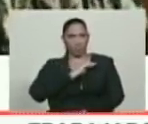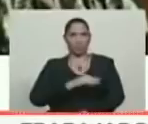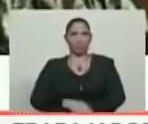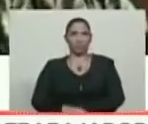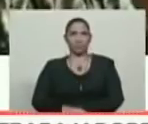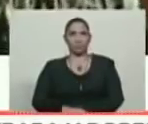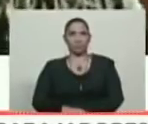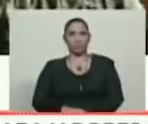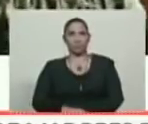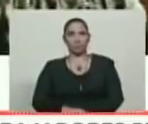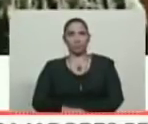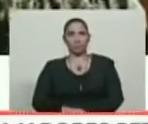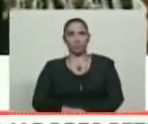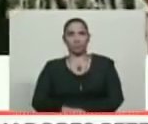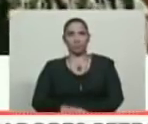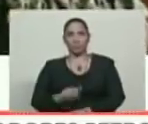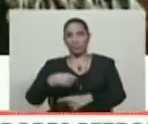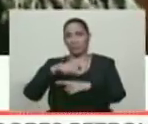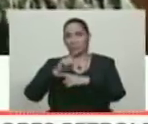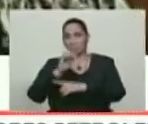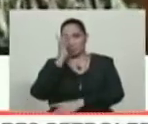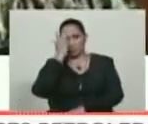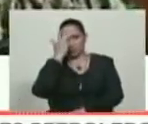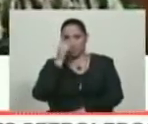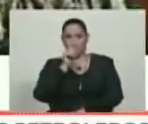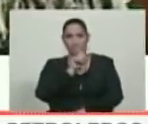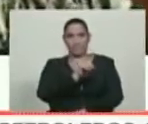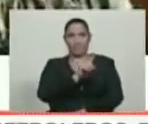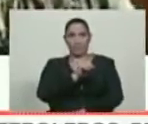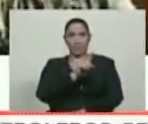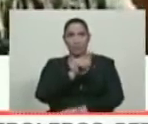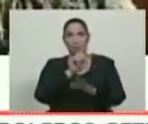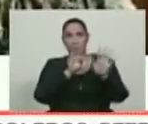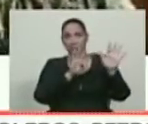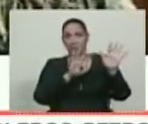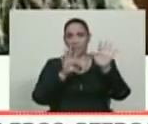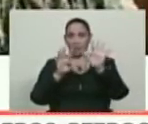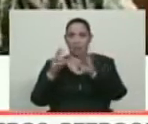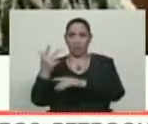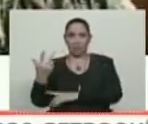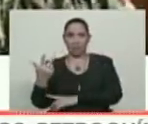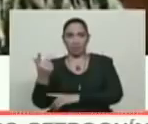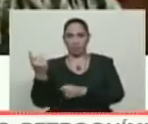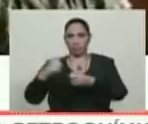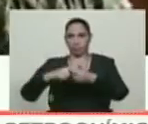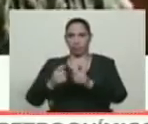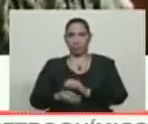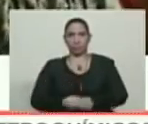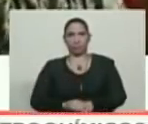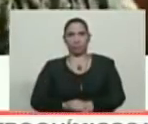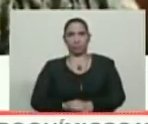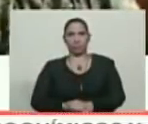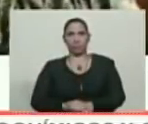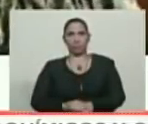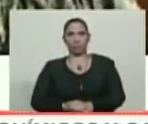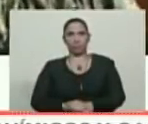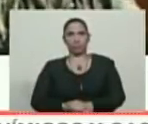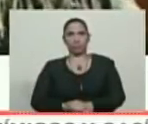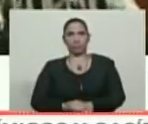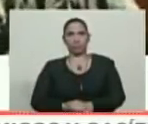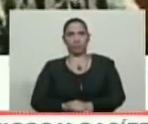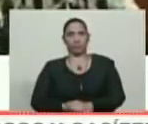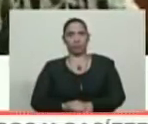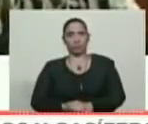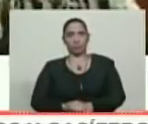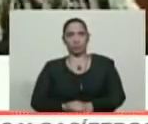nació? Primero de febrero de 1993, mi comandante en jefe. Como el general del pueblo soberano Ezequiel Zamora. Felicidades por su